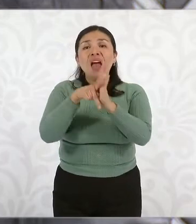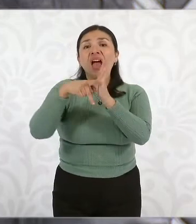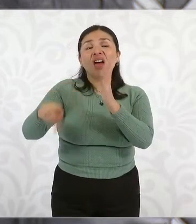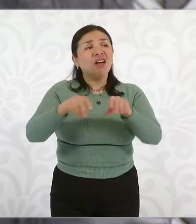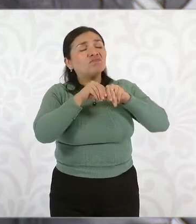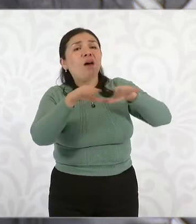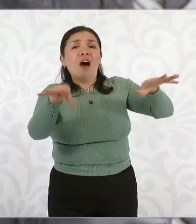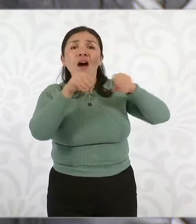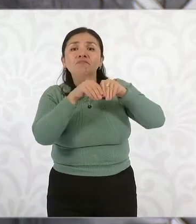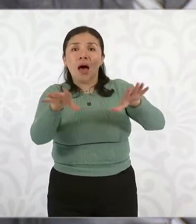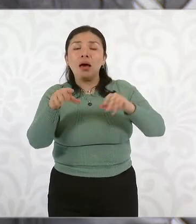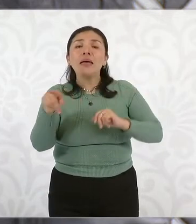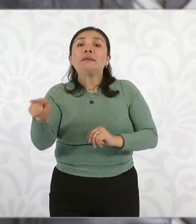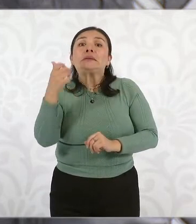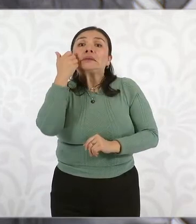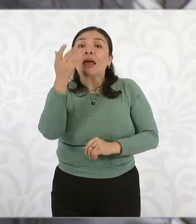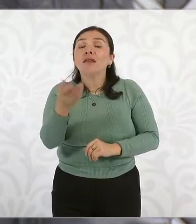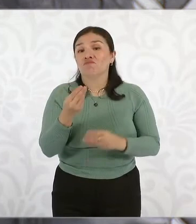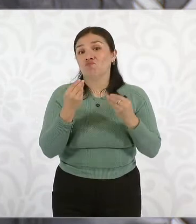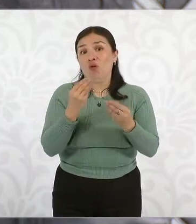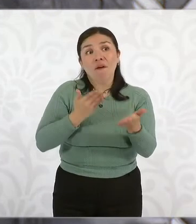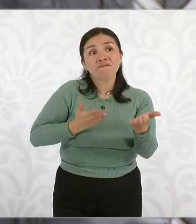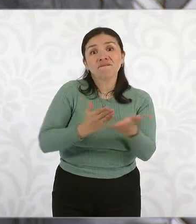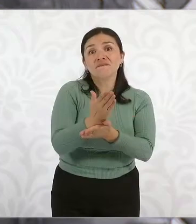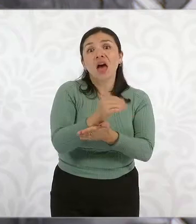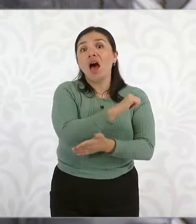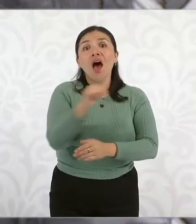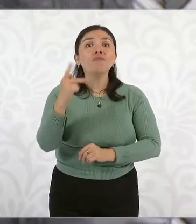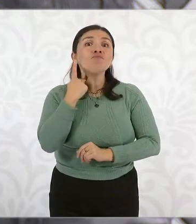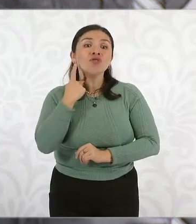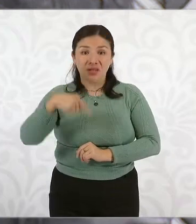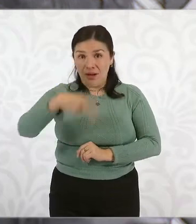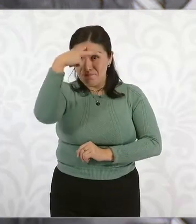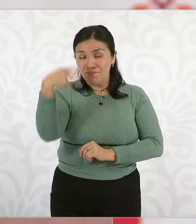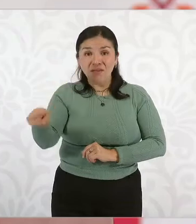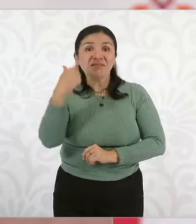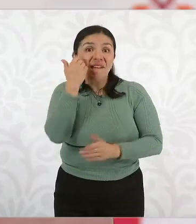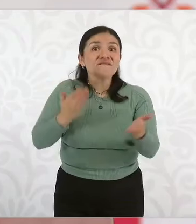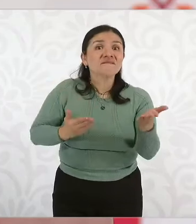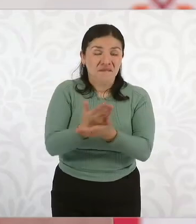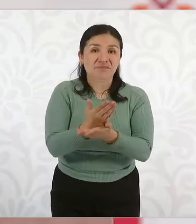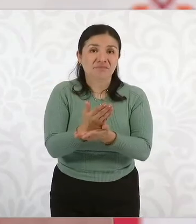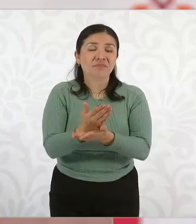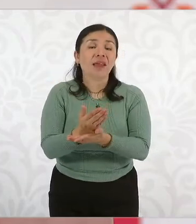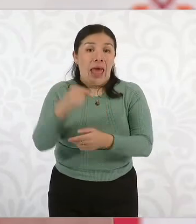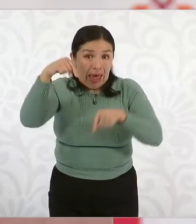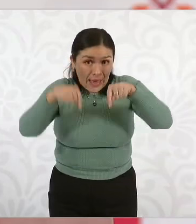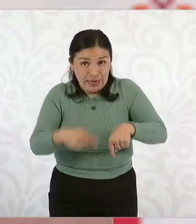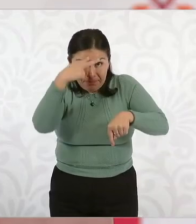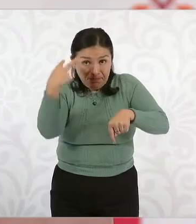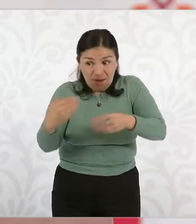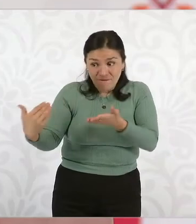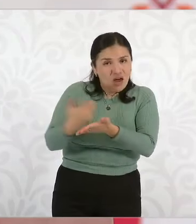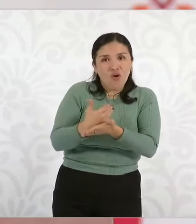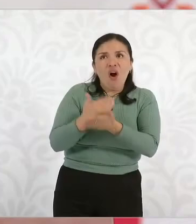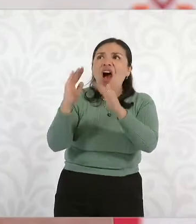y en particular han querido intervenir en la política mexicana desde el exterior, porque